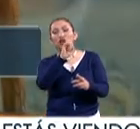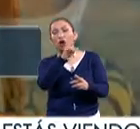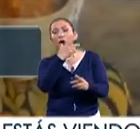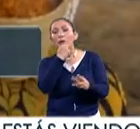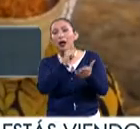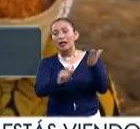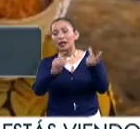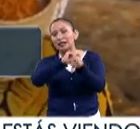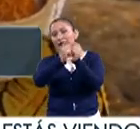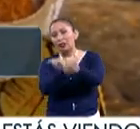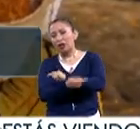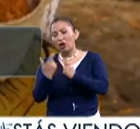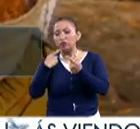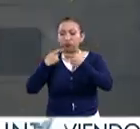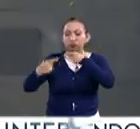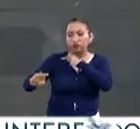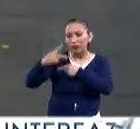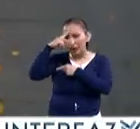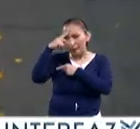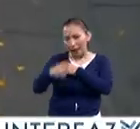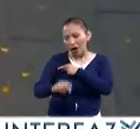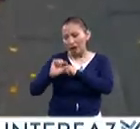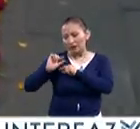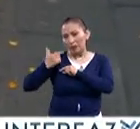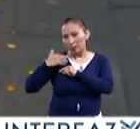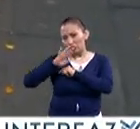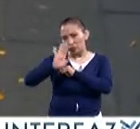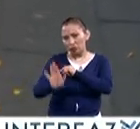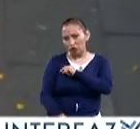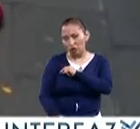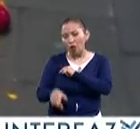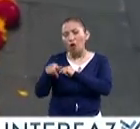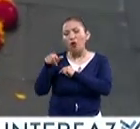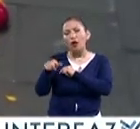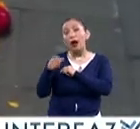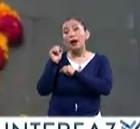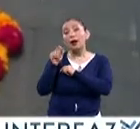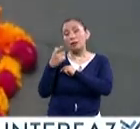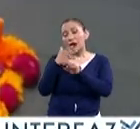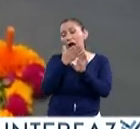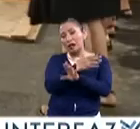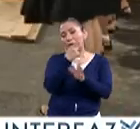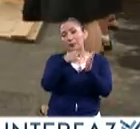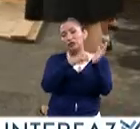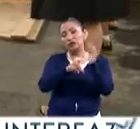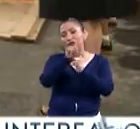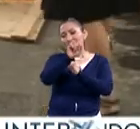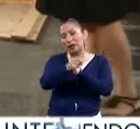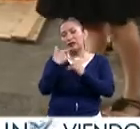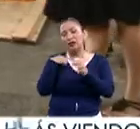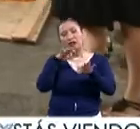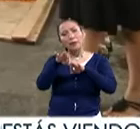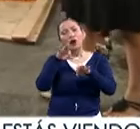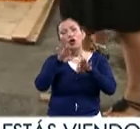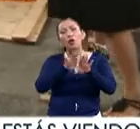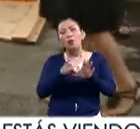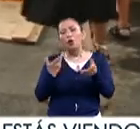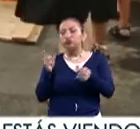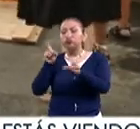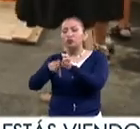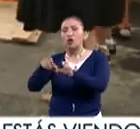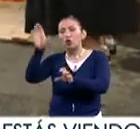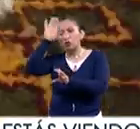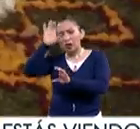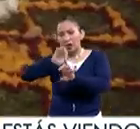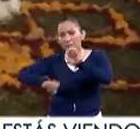escritor, traductor y diplomático mexicano recientemente fallecido, quien durante los años 70 se desempeñó como agregado